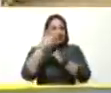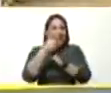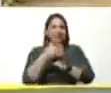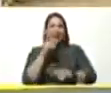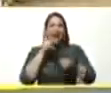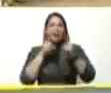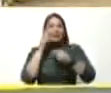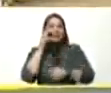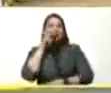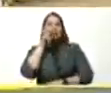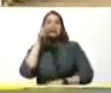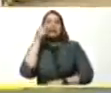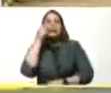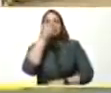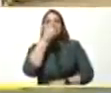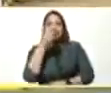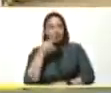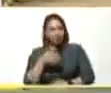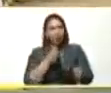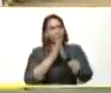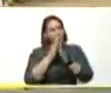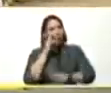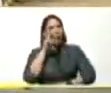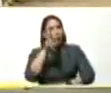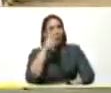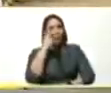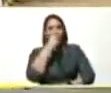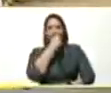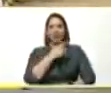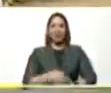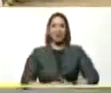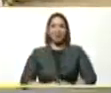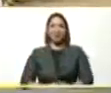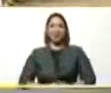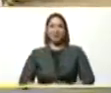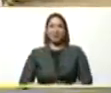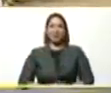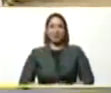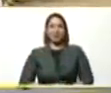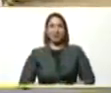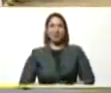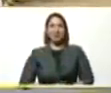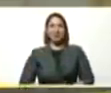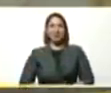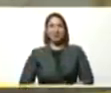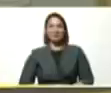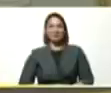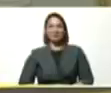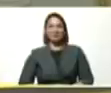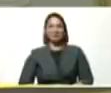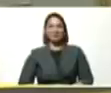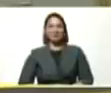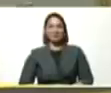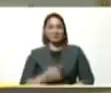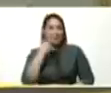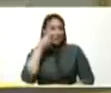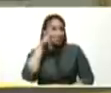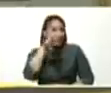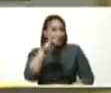los ojos, pero deja, vale, asoma los ojos, que te vean. Mira, tómala ahí. Está la vecina.